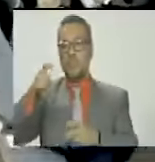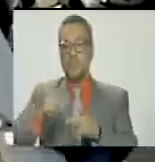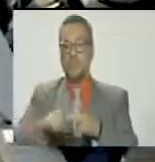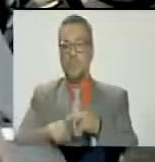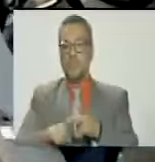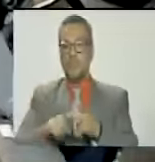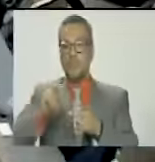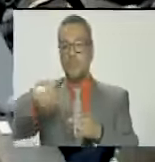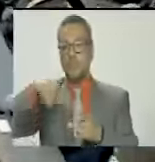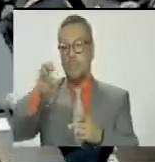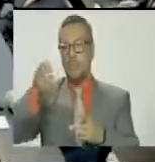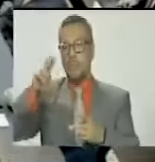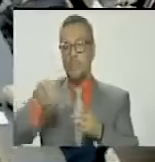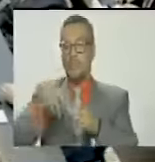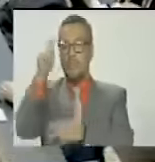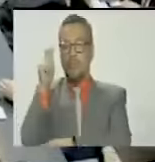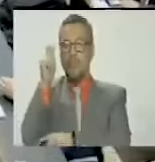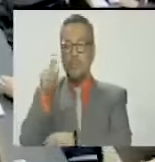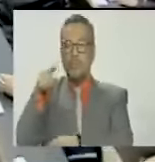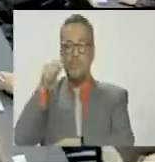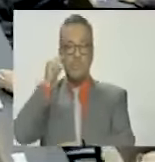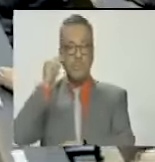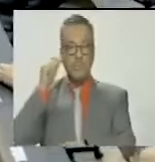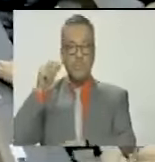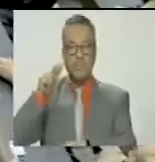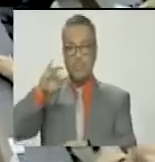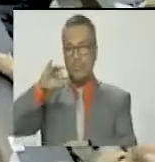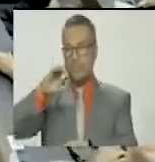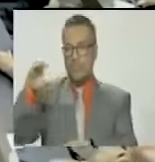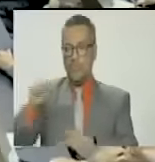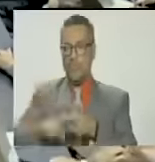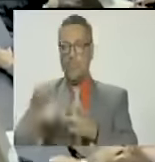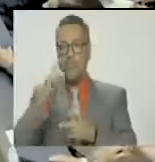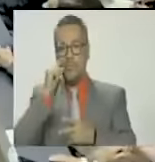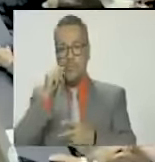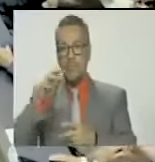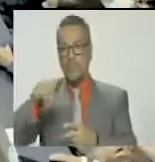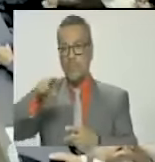Gómez, Pedro Infante, la diputada América Pérez, la